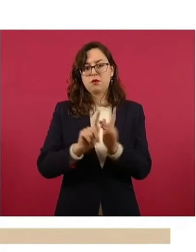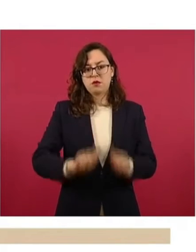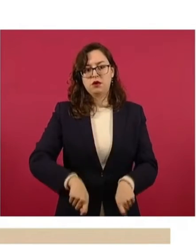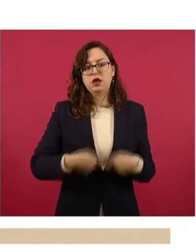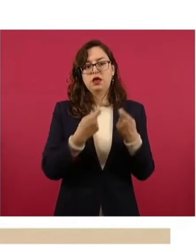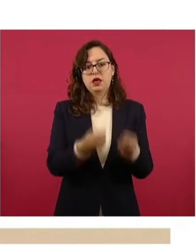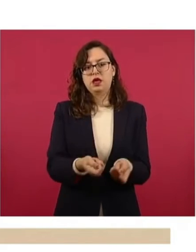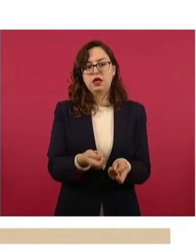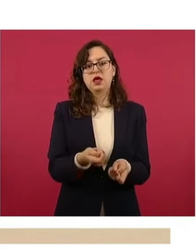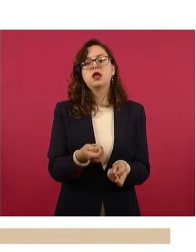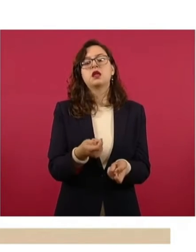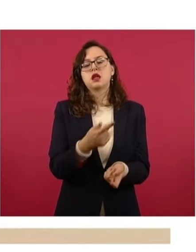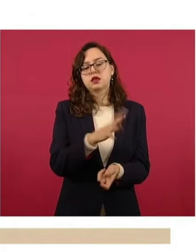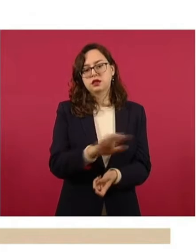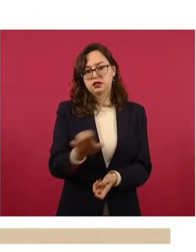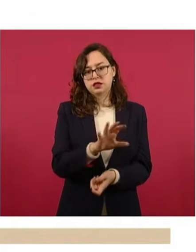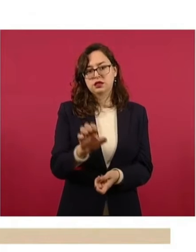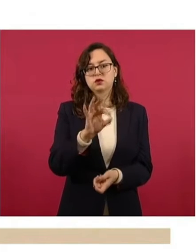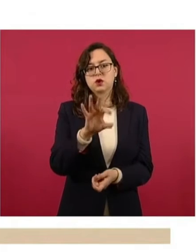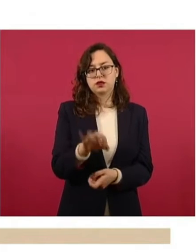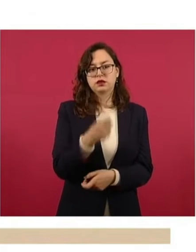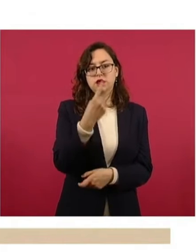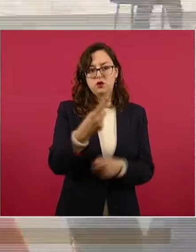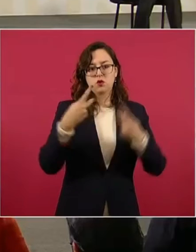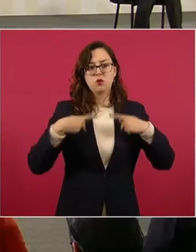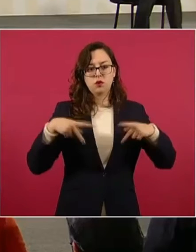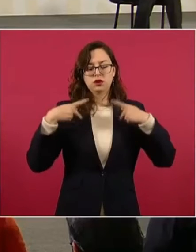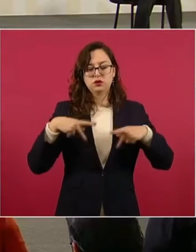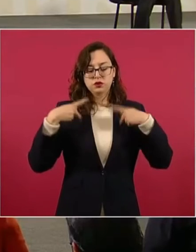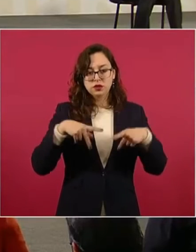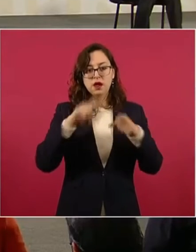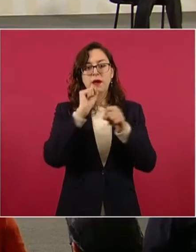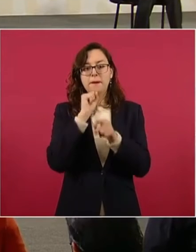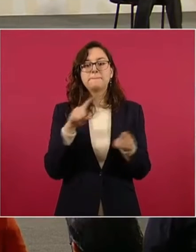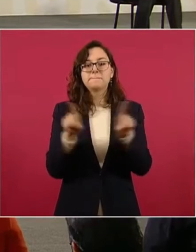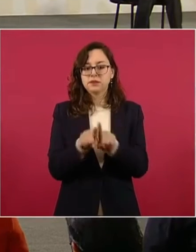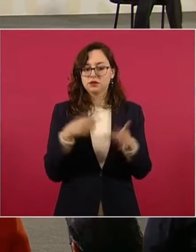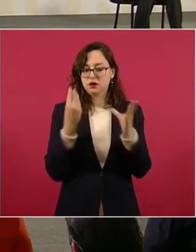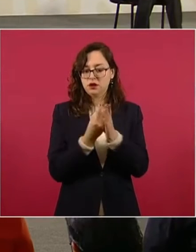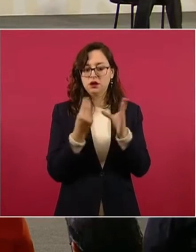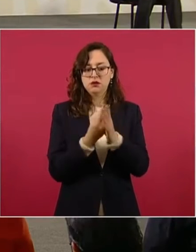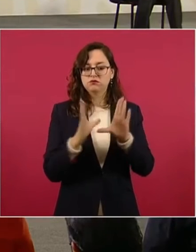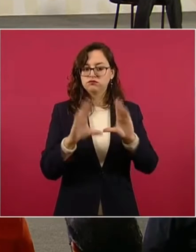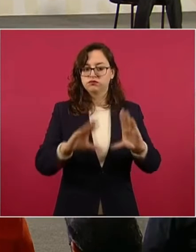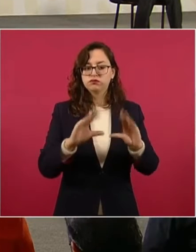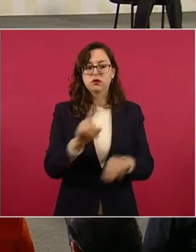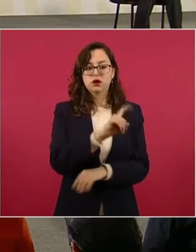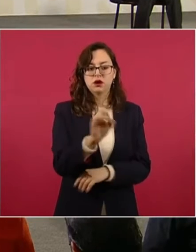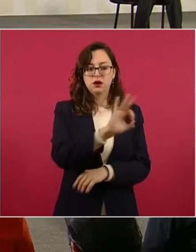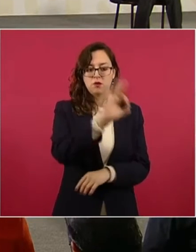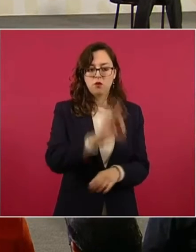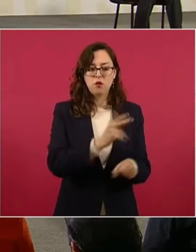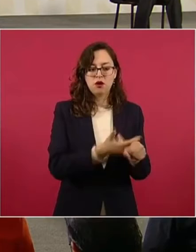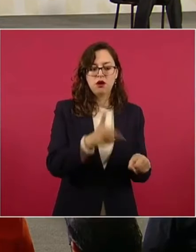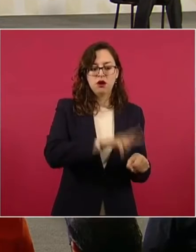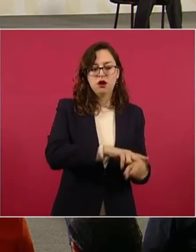personas de 559 ya basificadas y con el 100% del personal capacitado en hospitales y el 85%